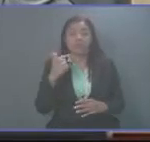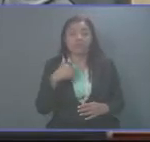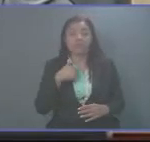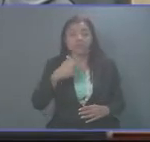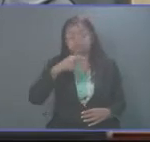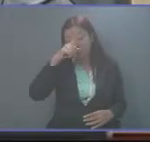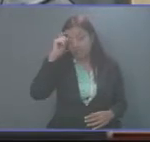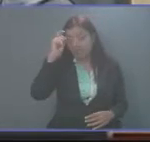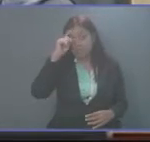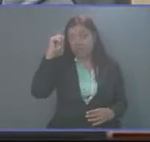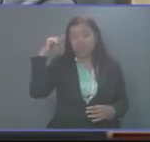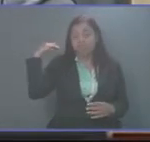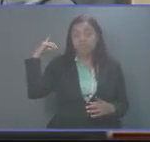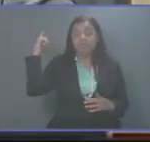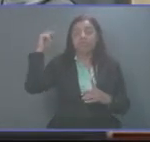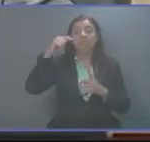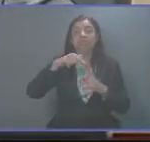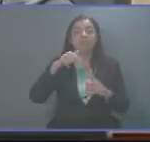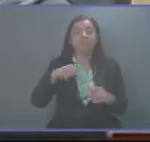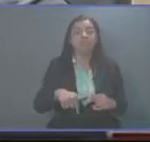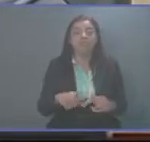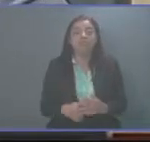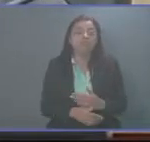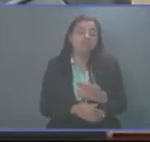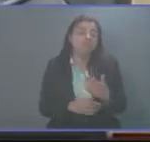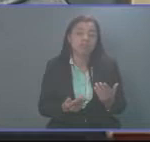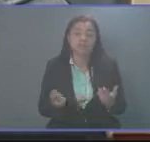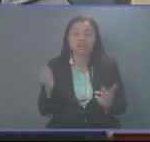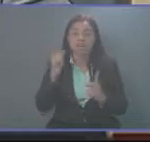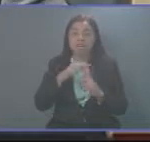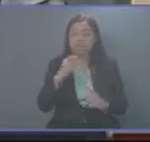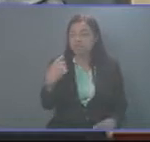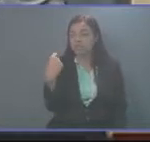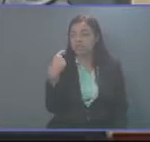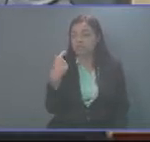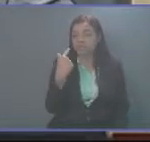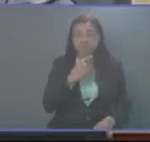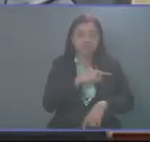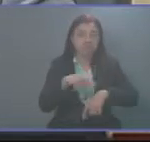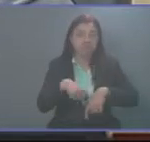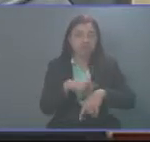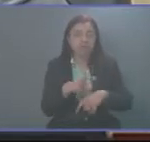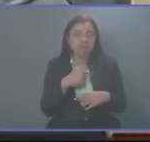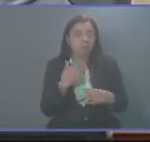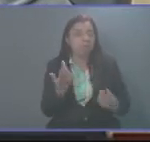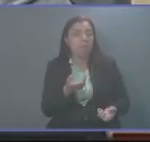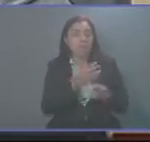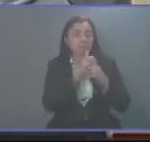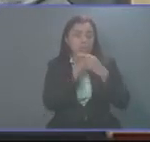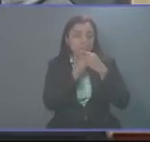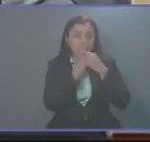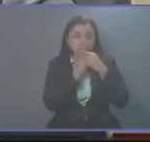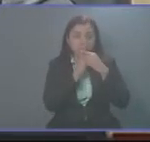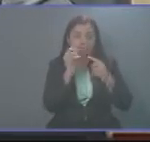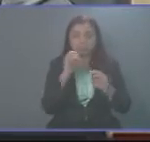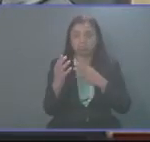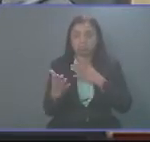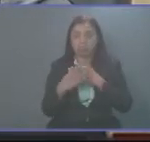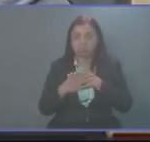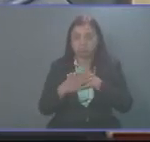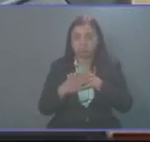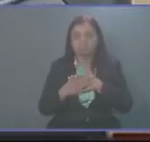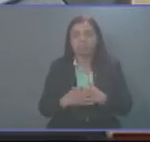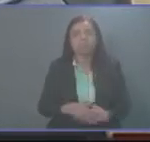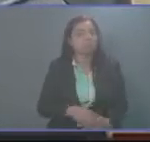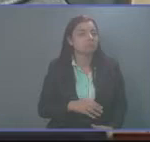Legislativa, hasta el día de hoy, o por lo menos hasta hace un par de horas, no fuimos tomados en cuenta